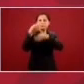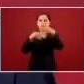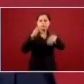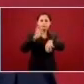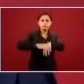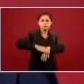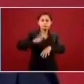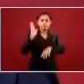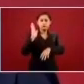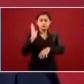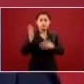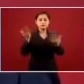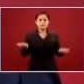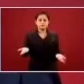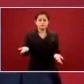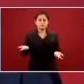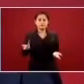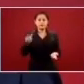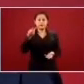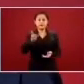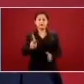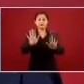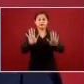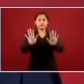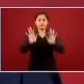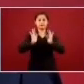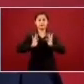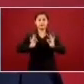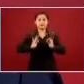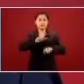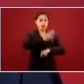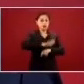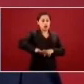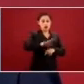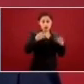Claro, no es la gente, son los robots.